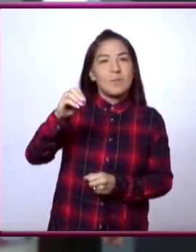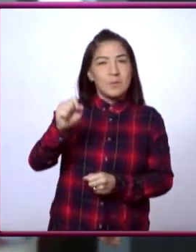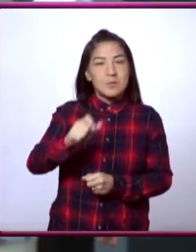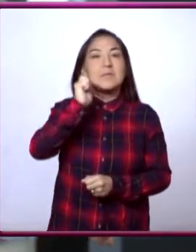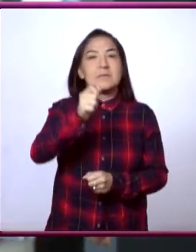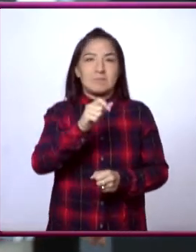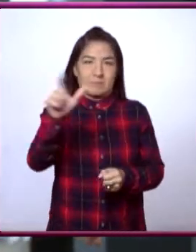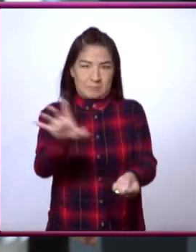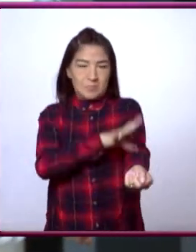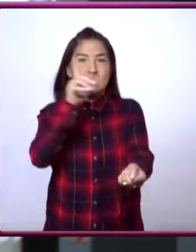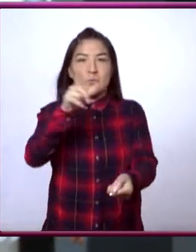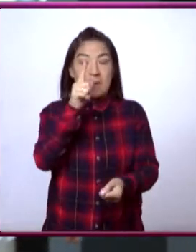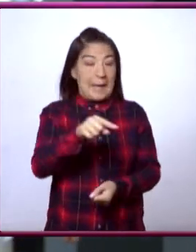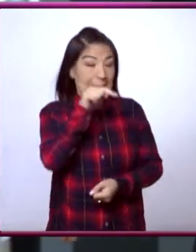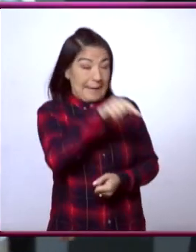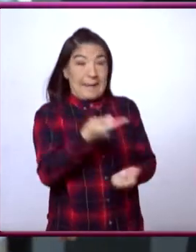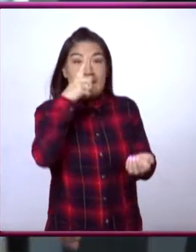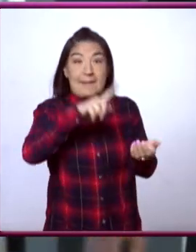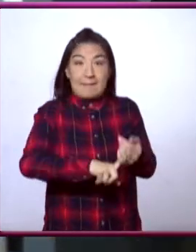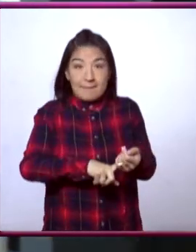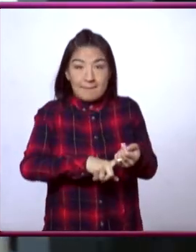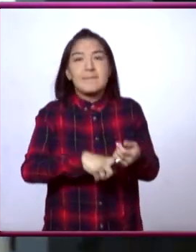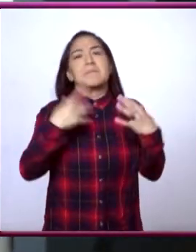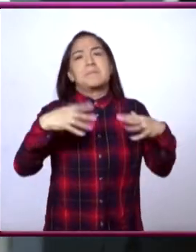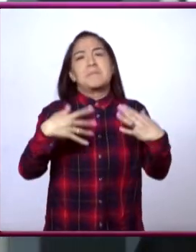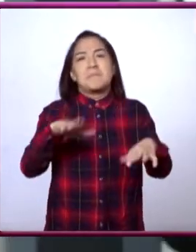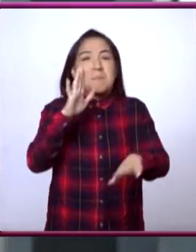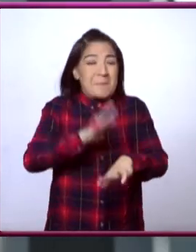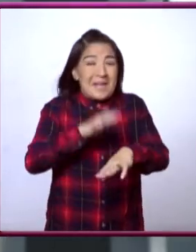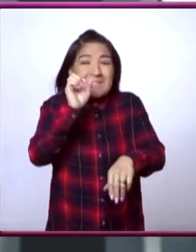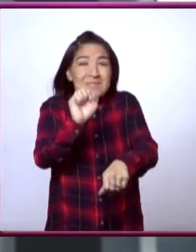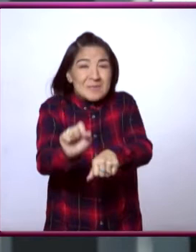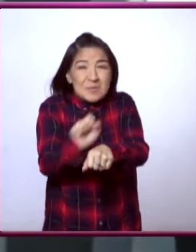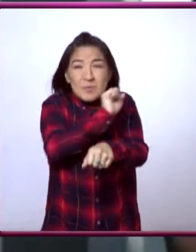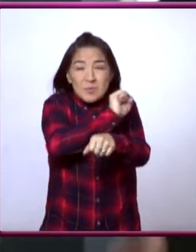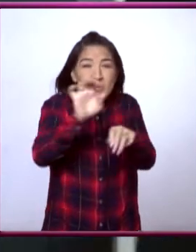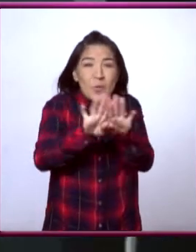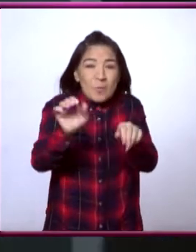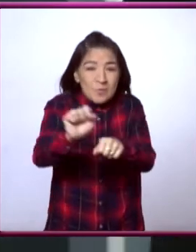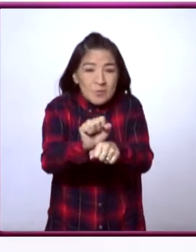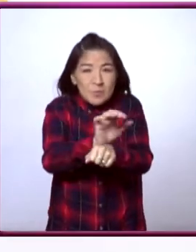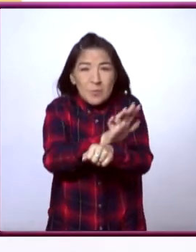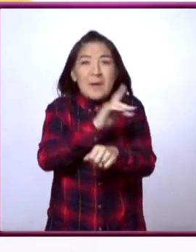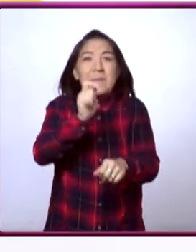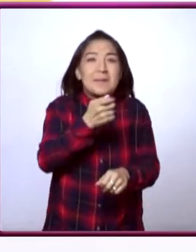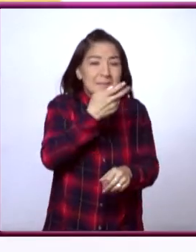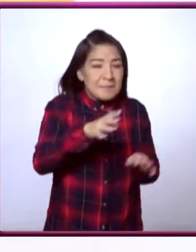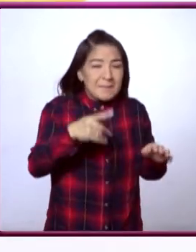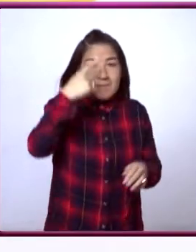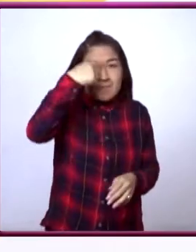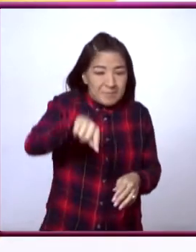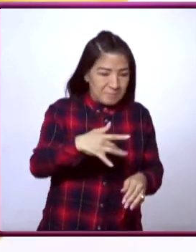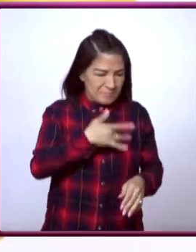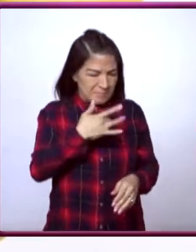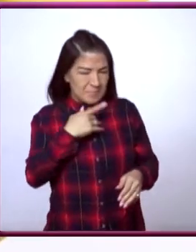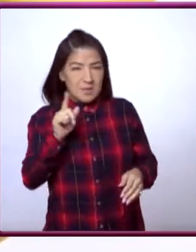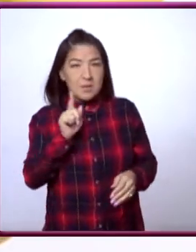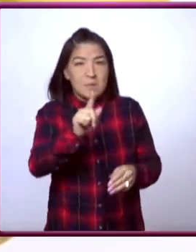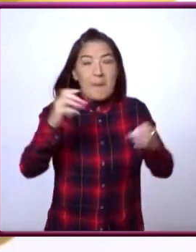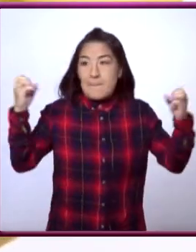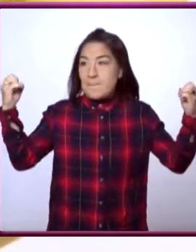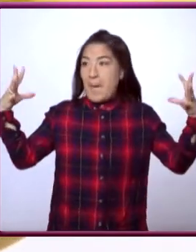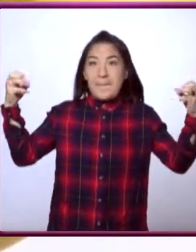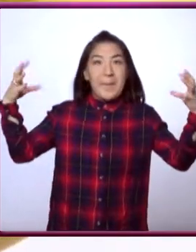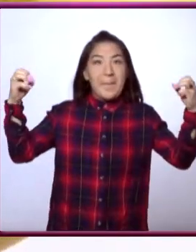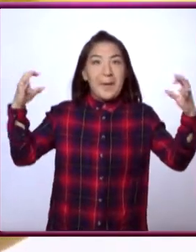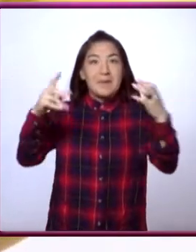pues estos instrumentos son tan sensibles que han dado falsos positivos, es decir, que se han activado las